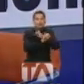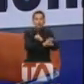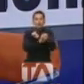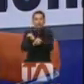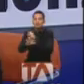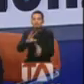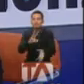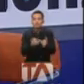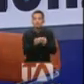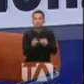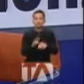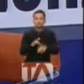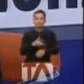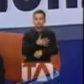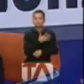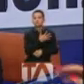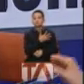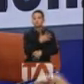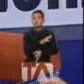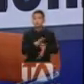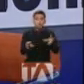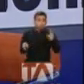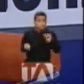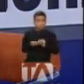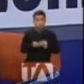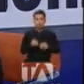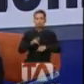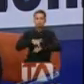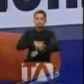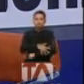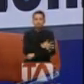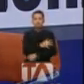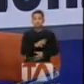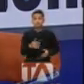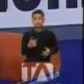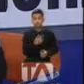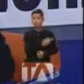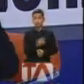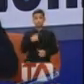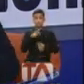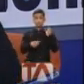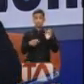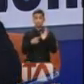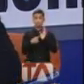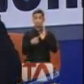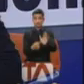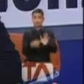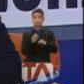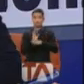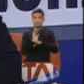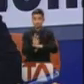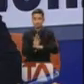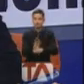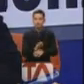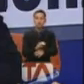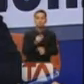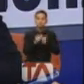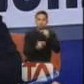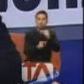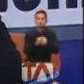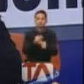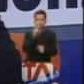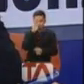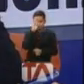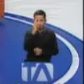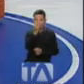y de socialización para que alcemos nuestra voz, para que si somos testigos apoyemos a la víctima y poco a poco vayamos cambiando esta cultura